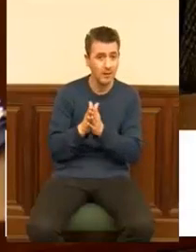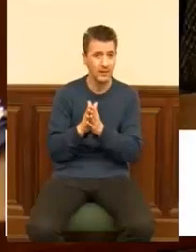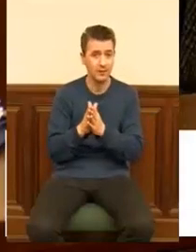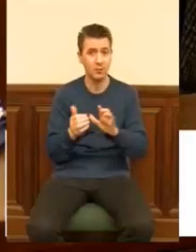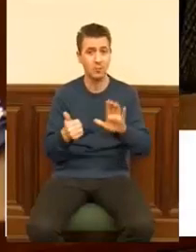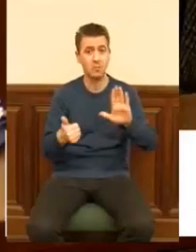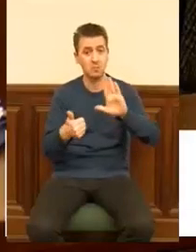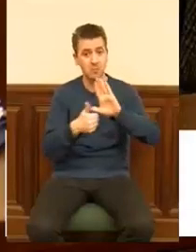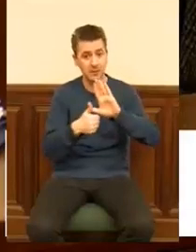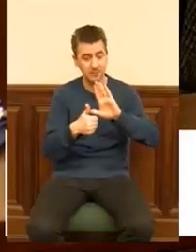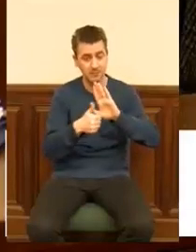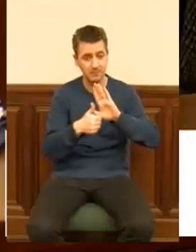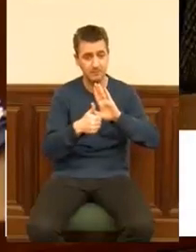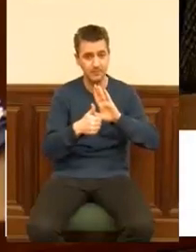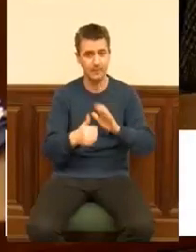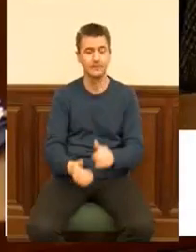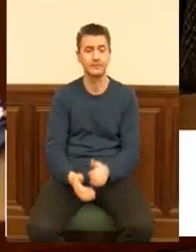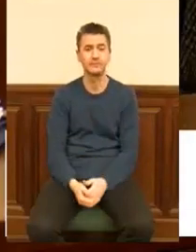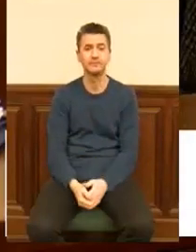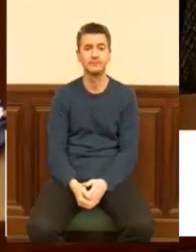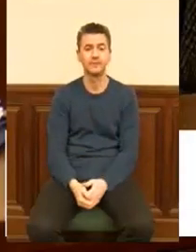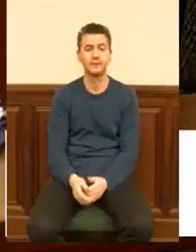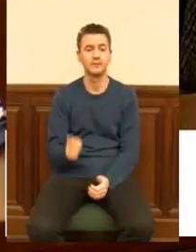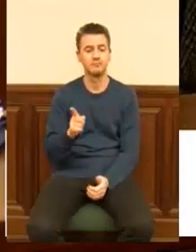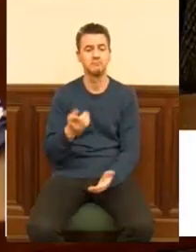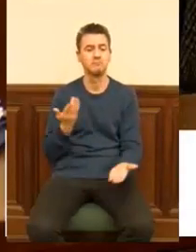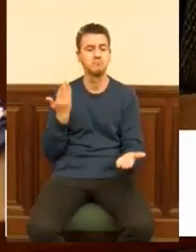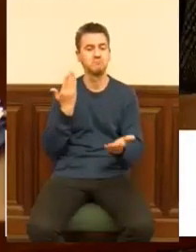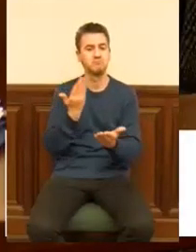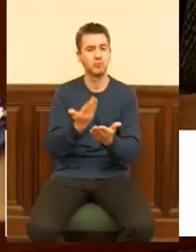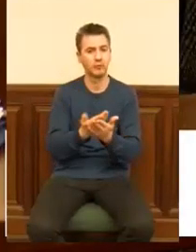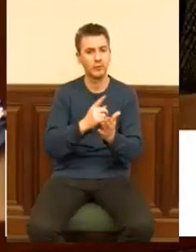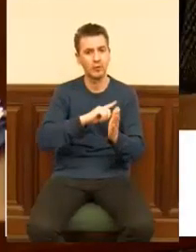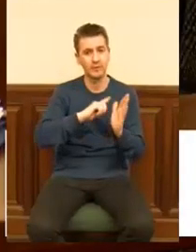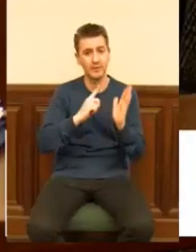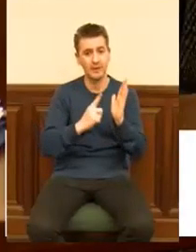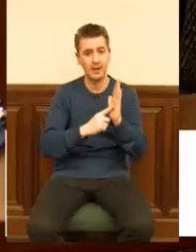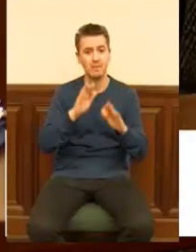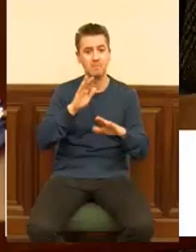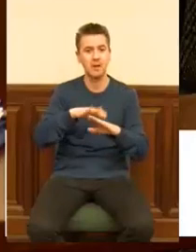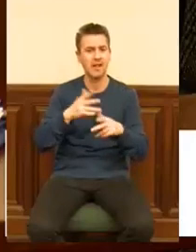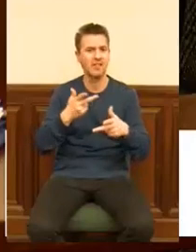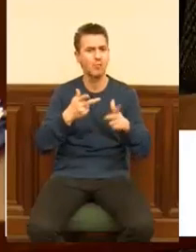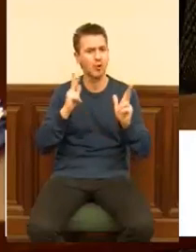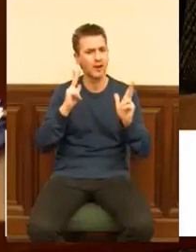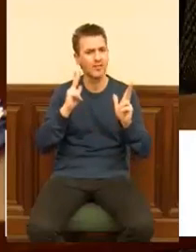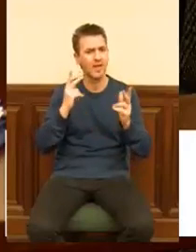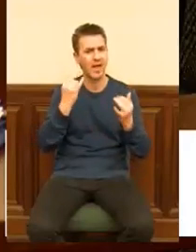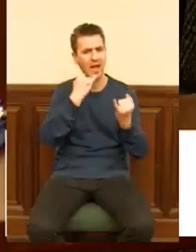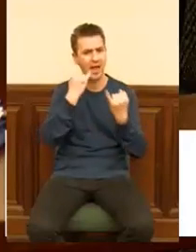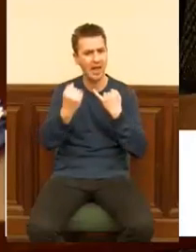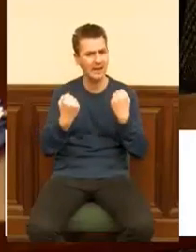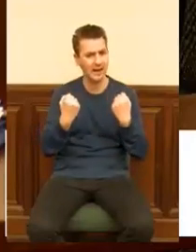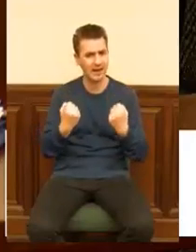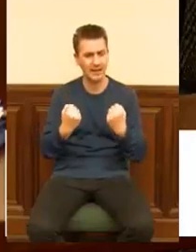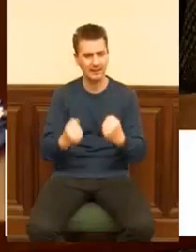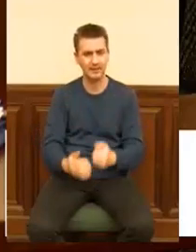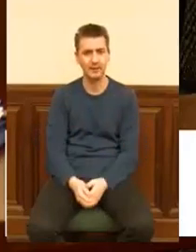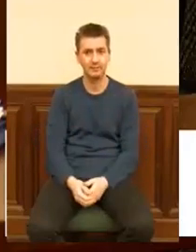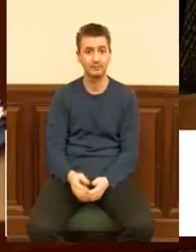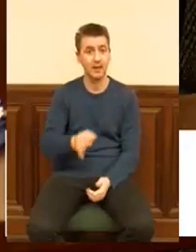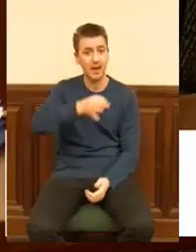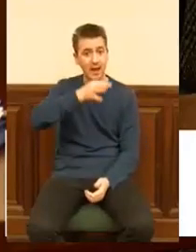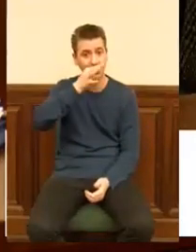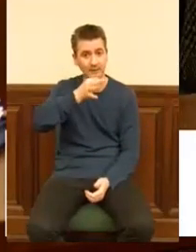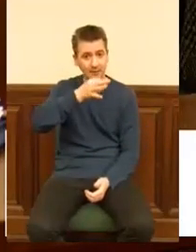Madrid han elevado una proposición de ley para la democracia energética en la Asamblea de Madrid, porque además a nivel autonómico